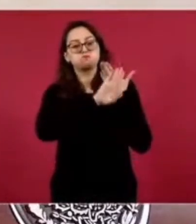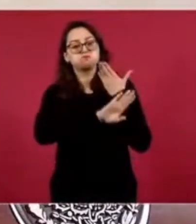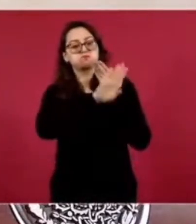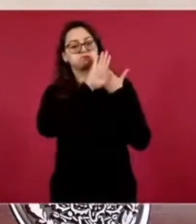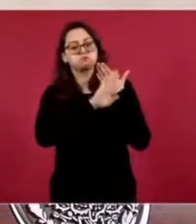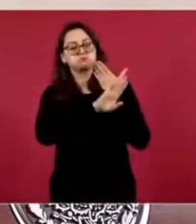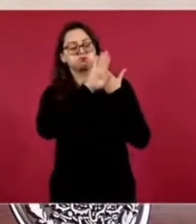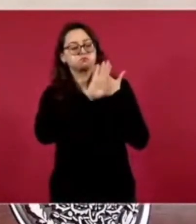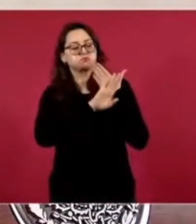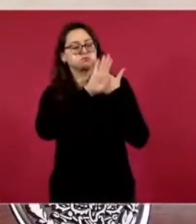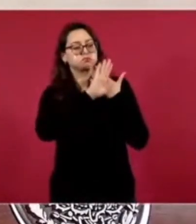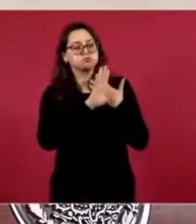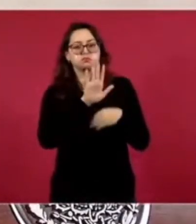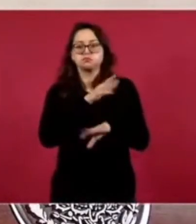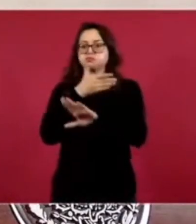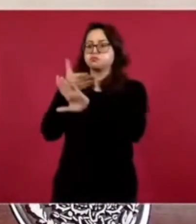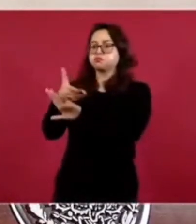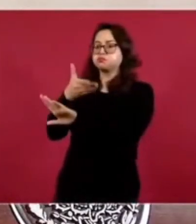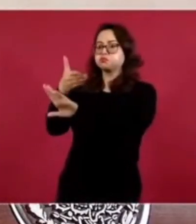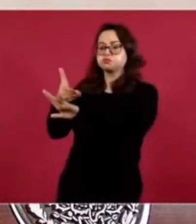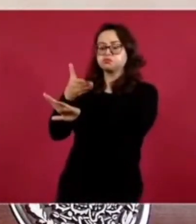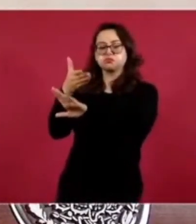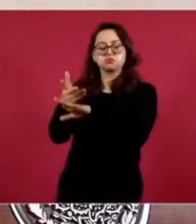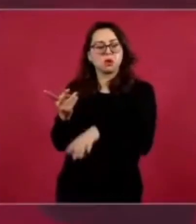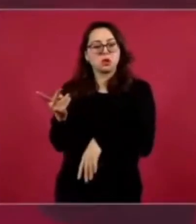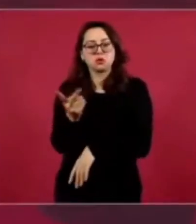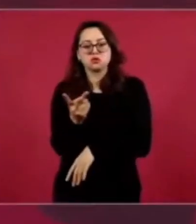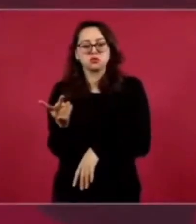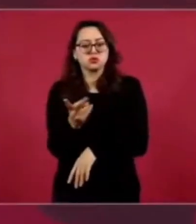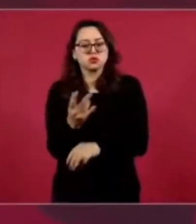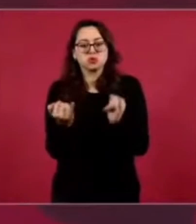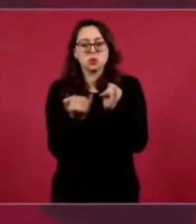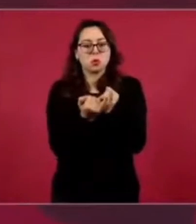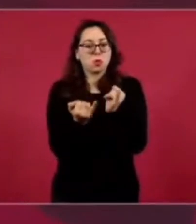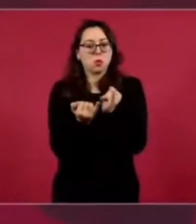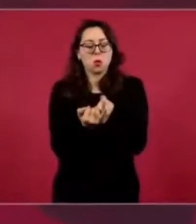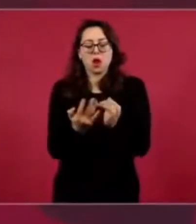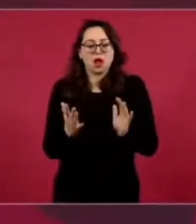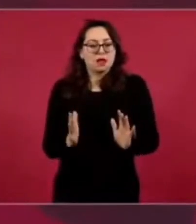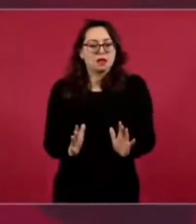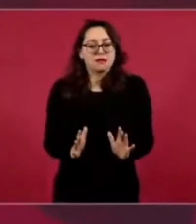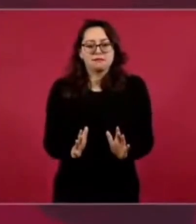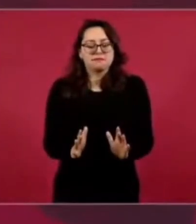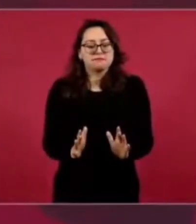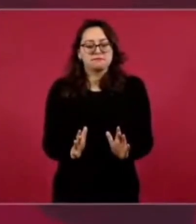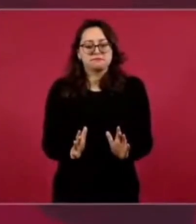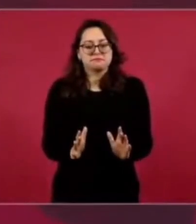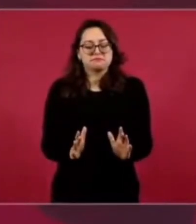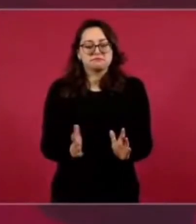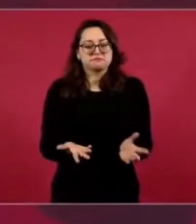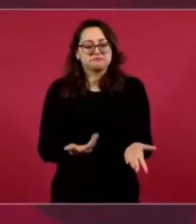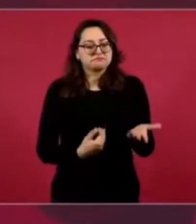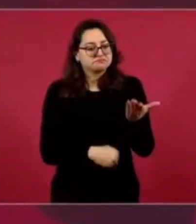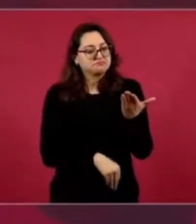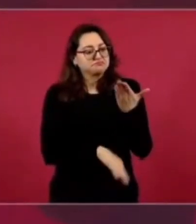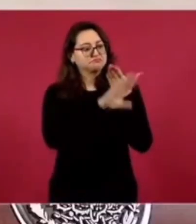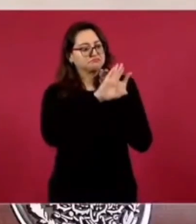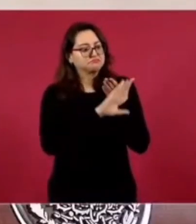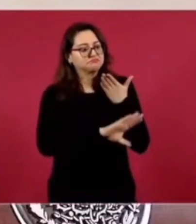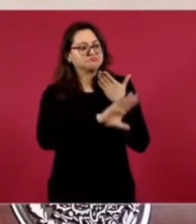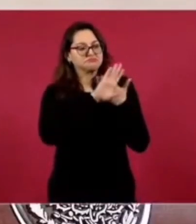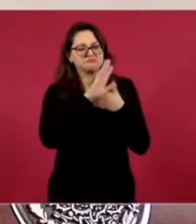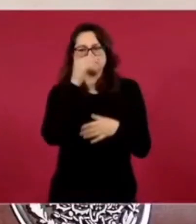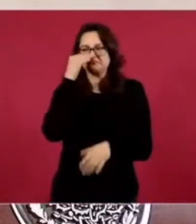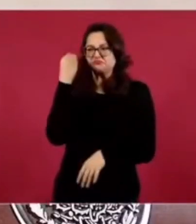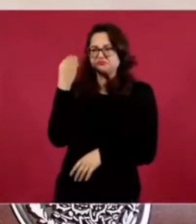van contra mía, porque también con eso la perjudican